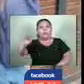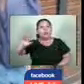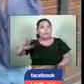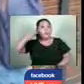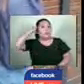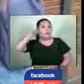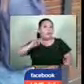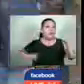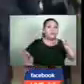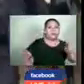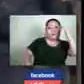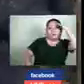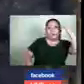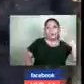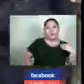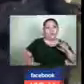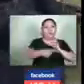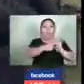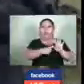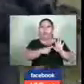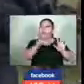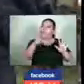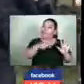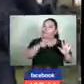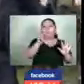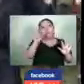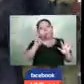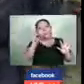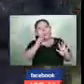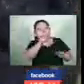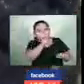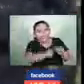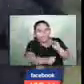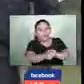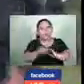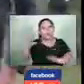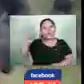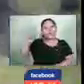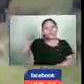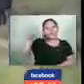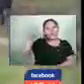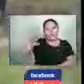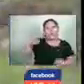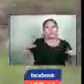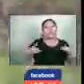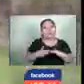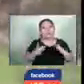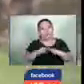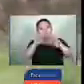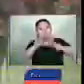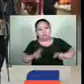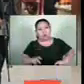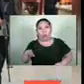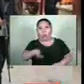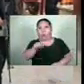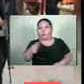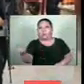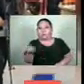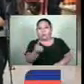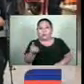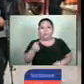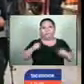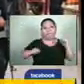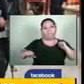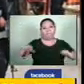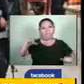2 mujeres, a quienes se les acusa de tráfico ilegal de migrantes. Y en medio del operativo, se localizó a personas que utilizaban